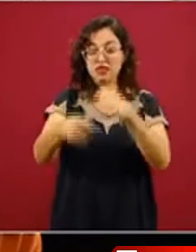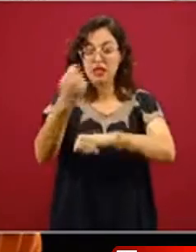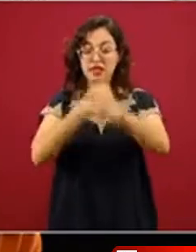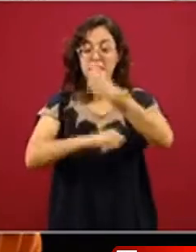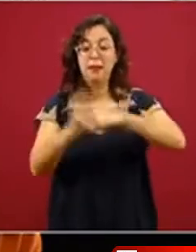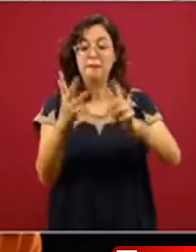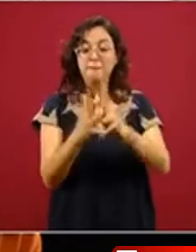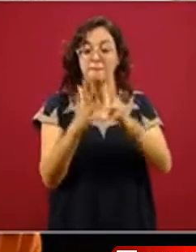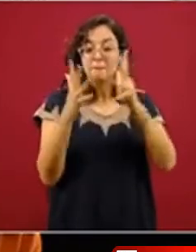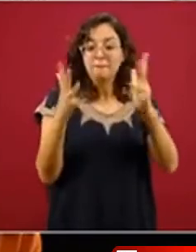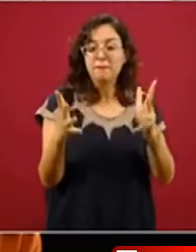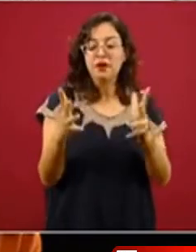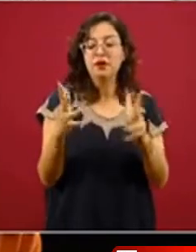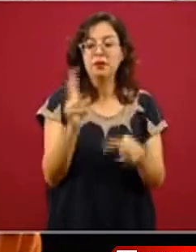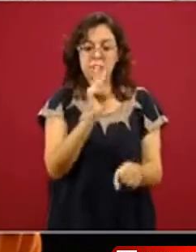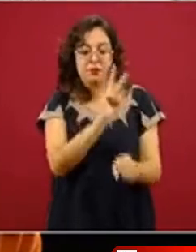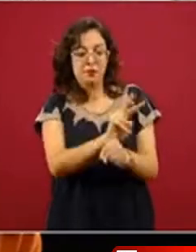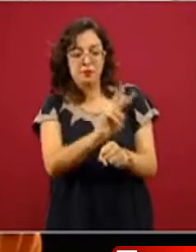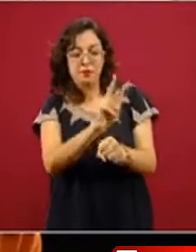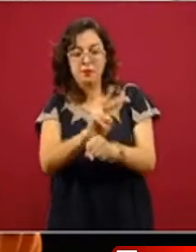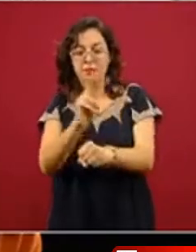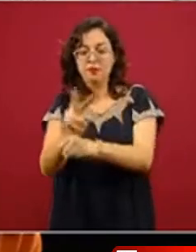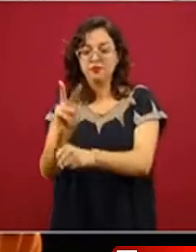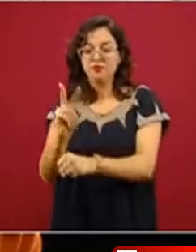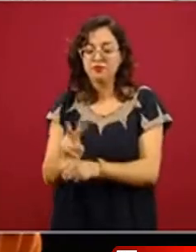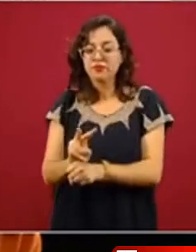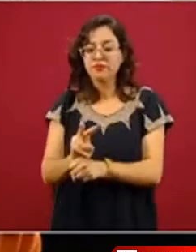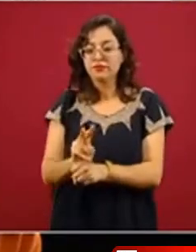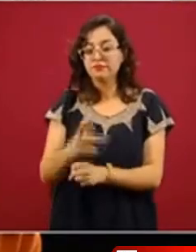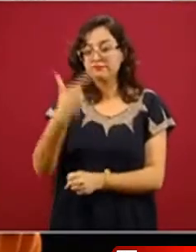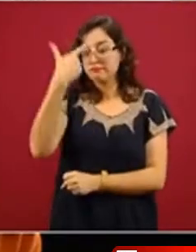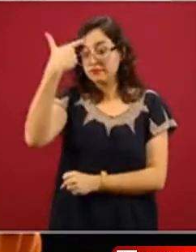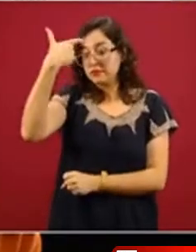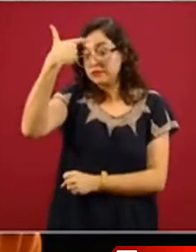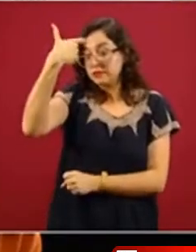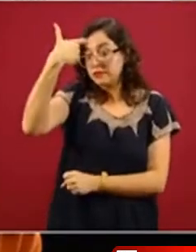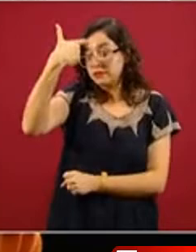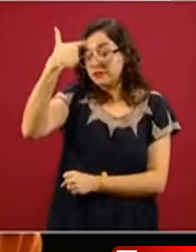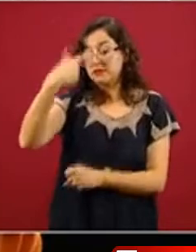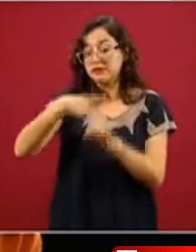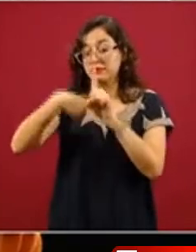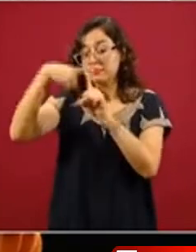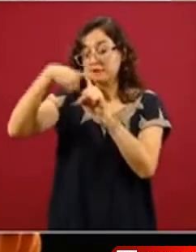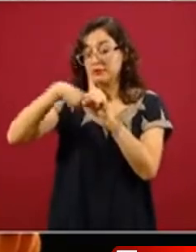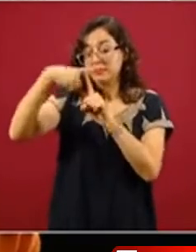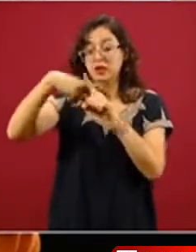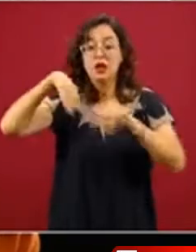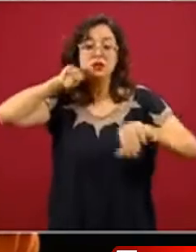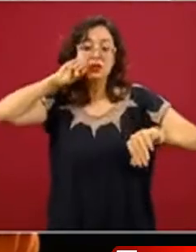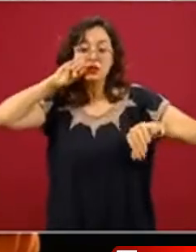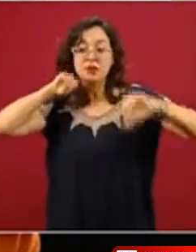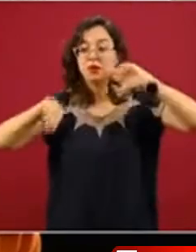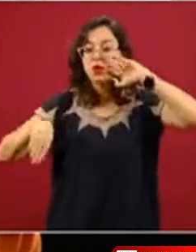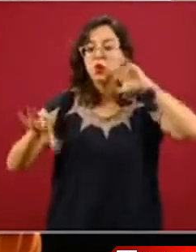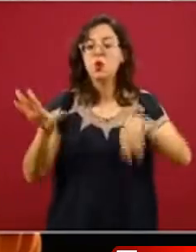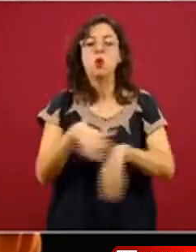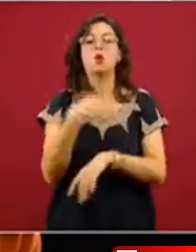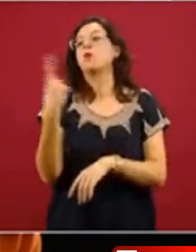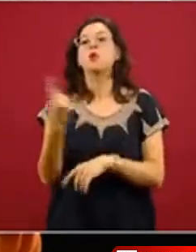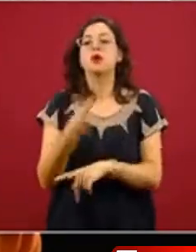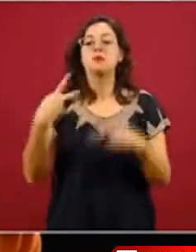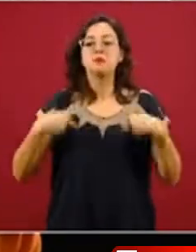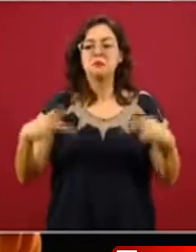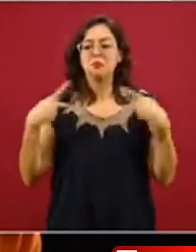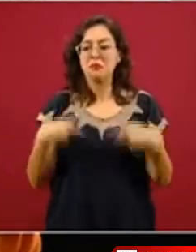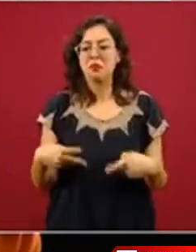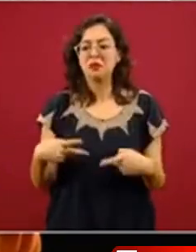autoservicio para vigilar esta toma de temperatura, porque lo constatamos, pasa el cliente o